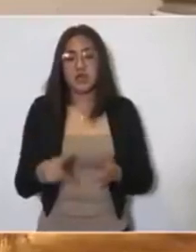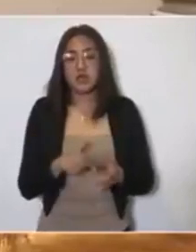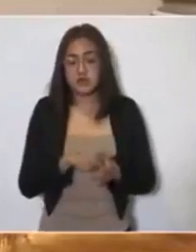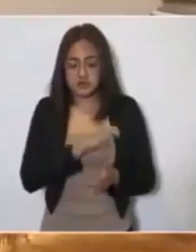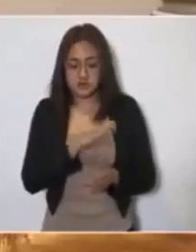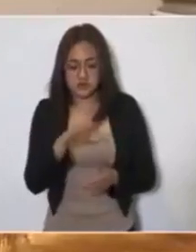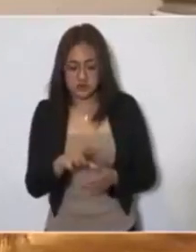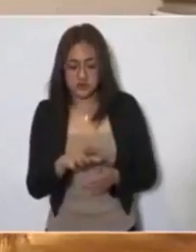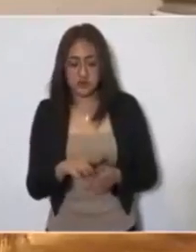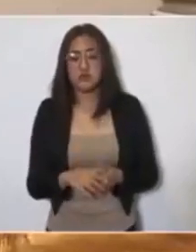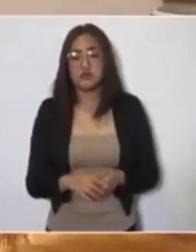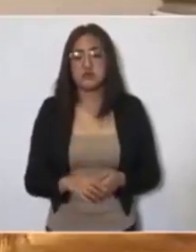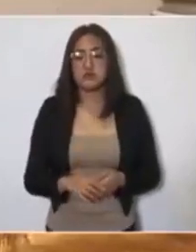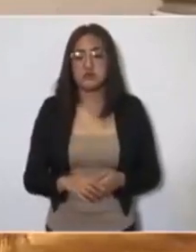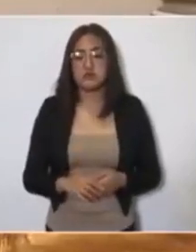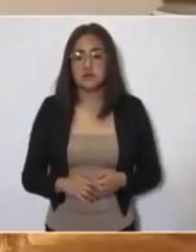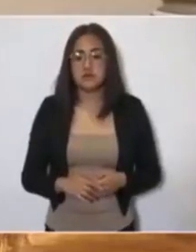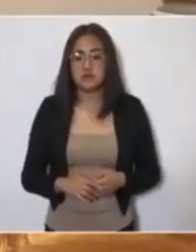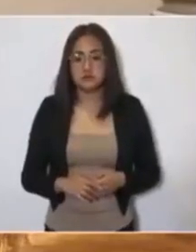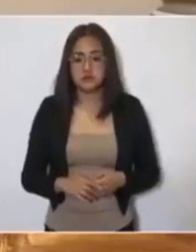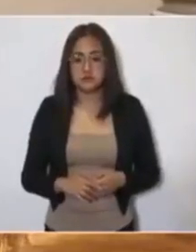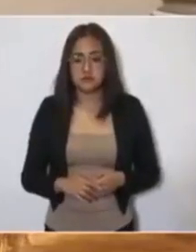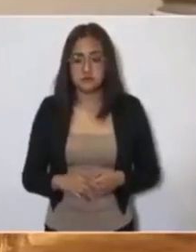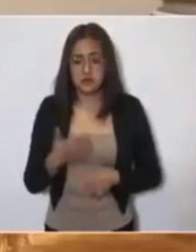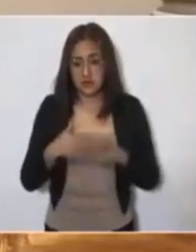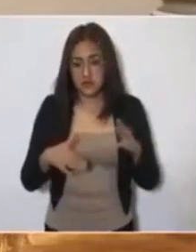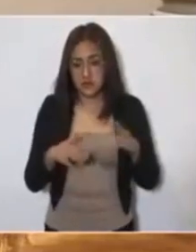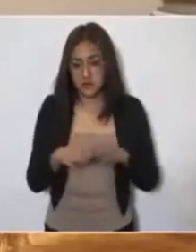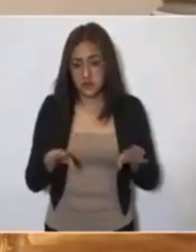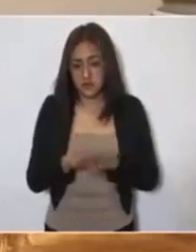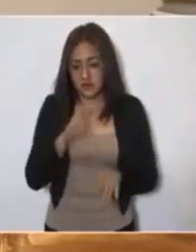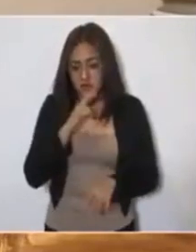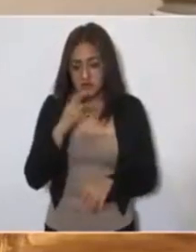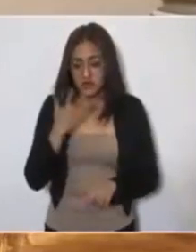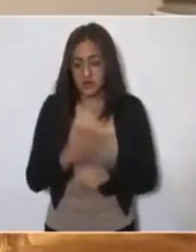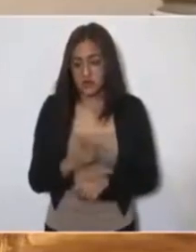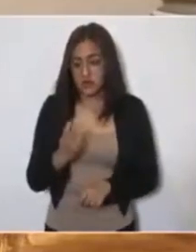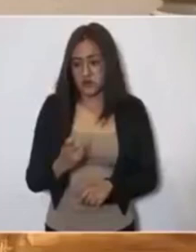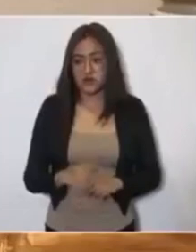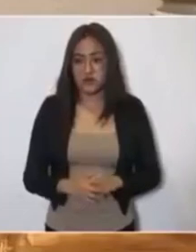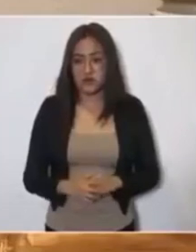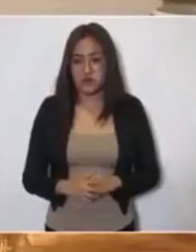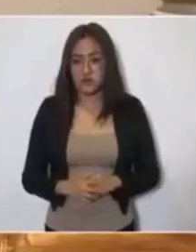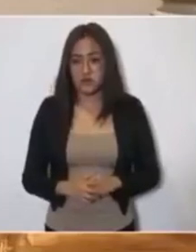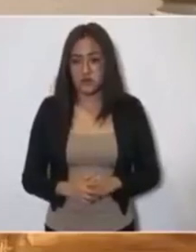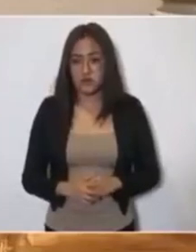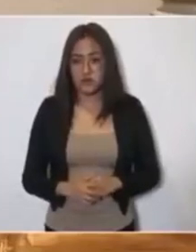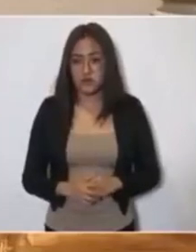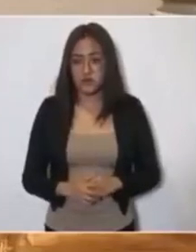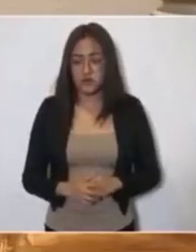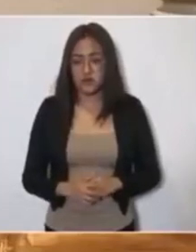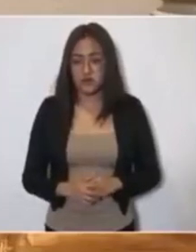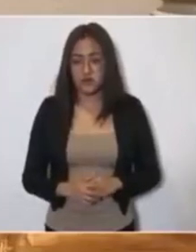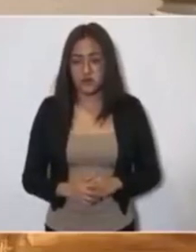especial y siete la de la sala especializada en materia de responsabilidades administrativas